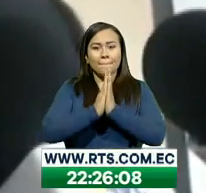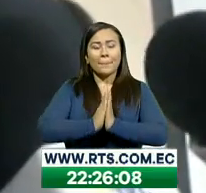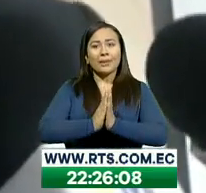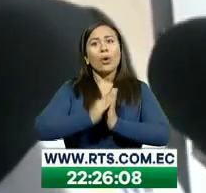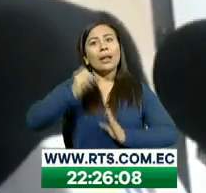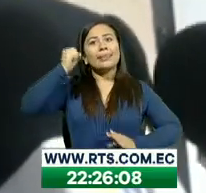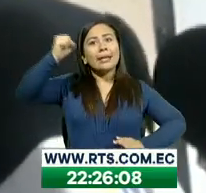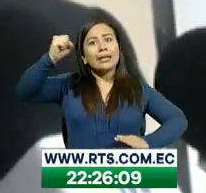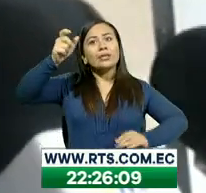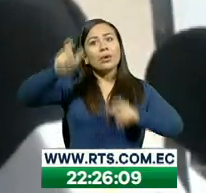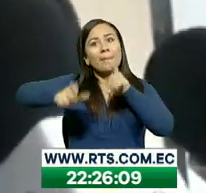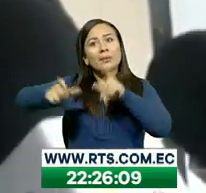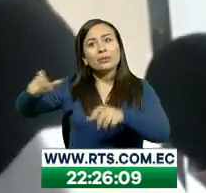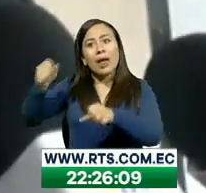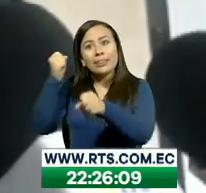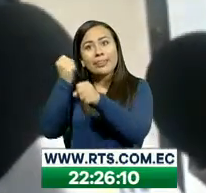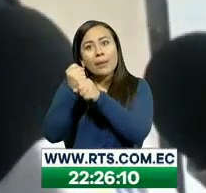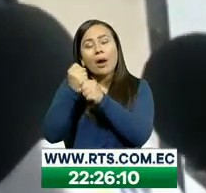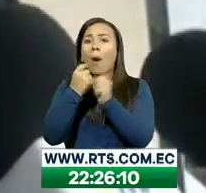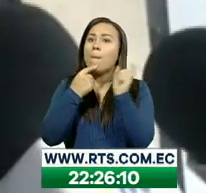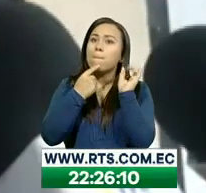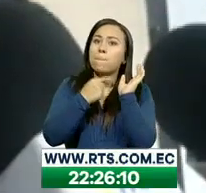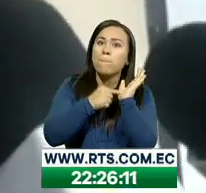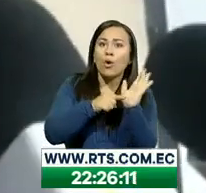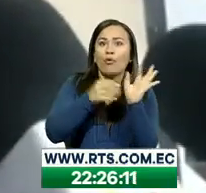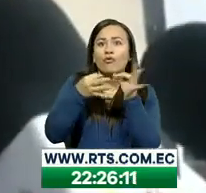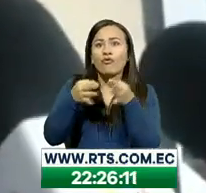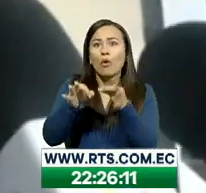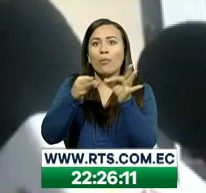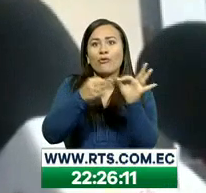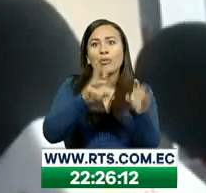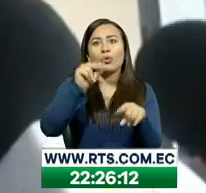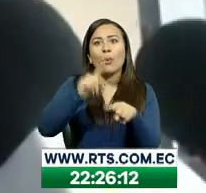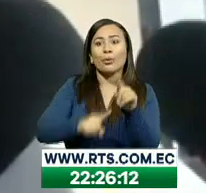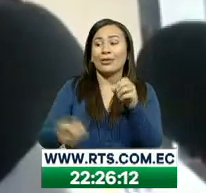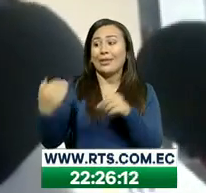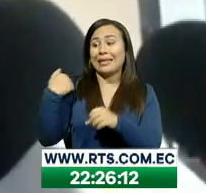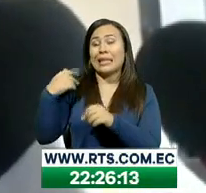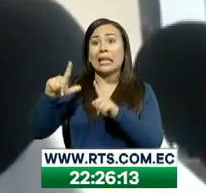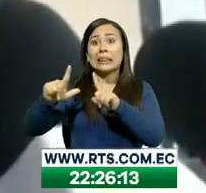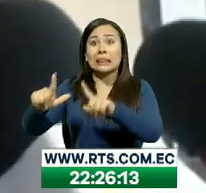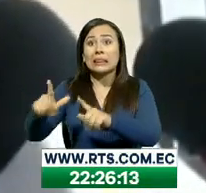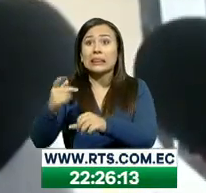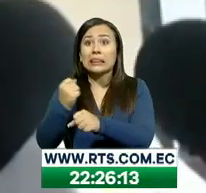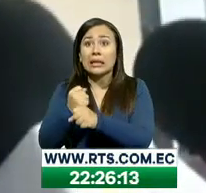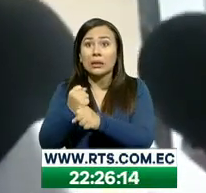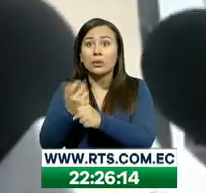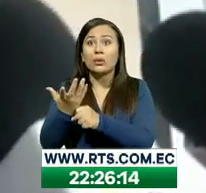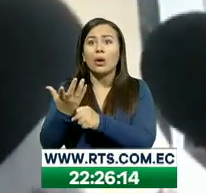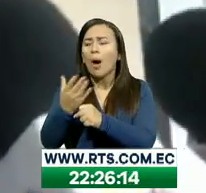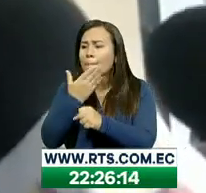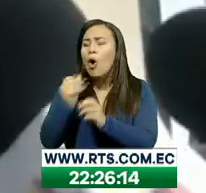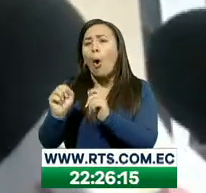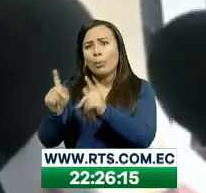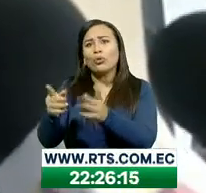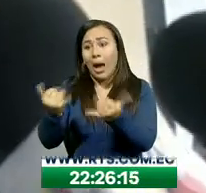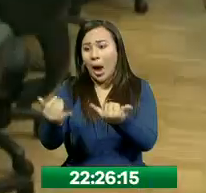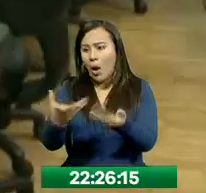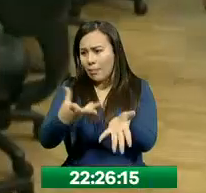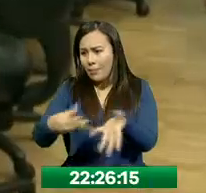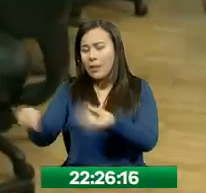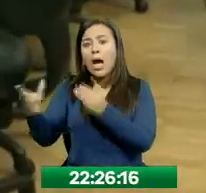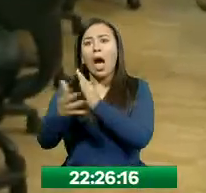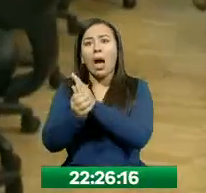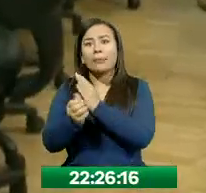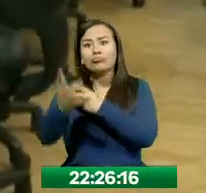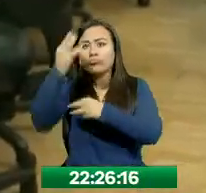derecho al trabajo de aquellos que por una u otra razón no han podido obtener el título y que lógicamente tendrán que darles una oportunidad para que se preparen y se capaciten.